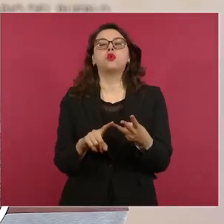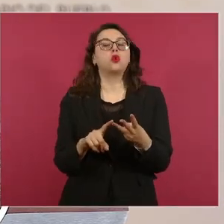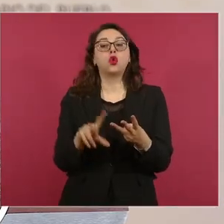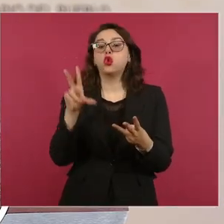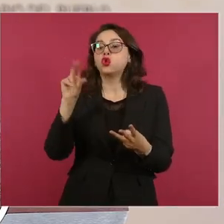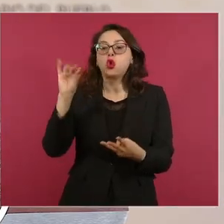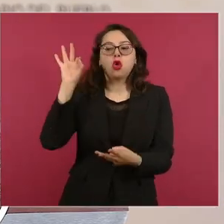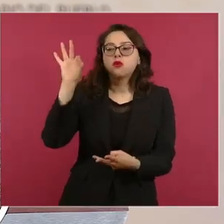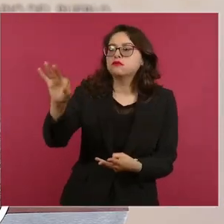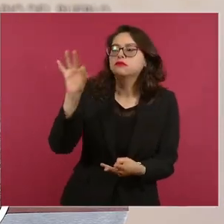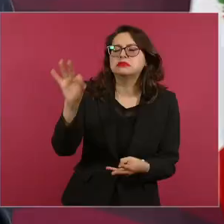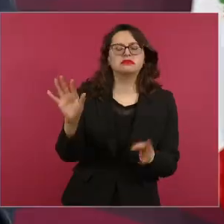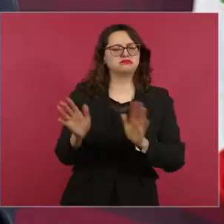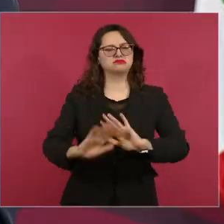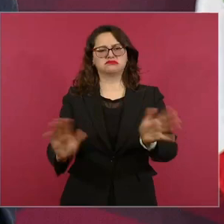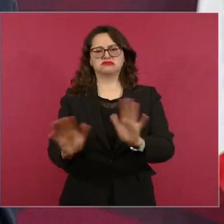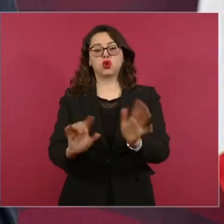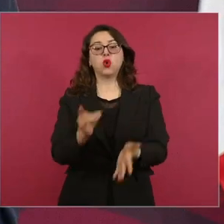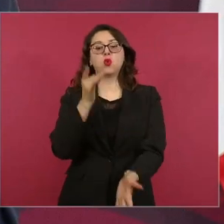solo informar,